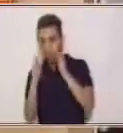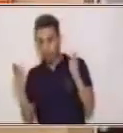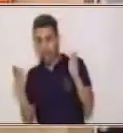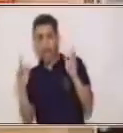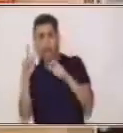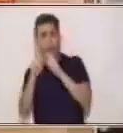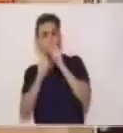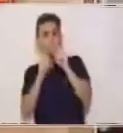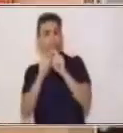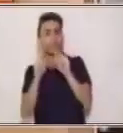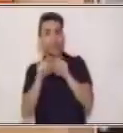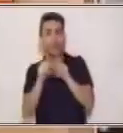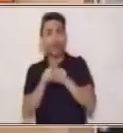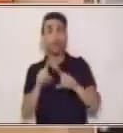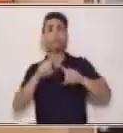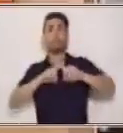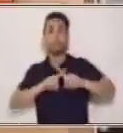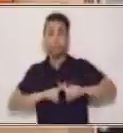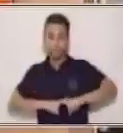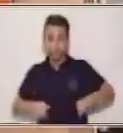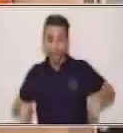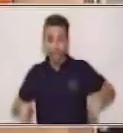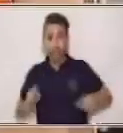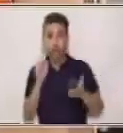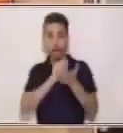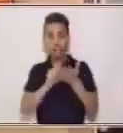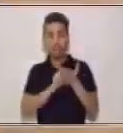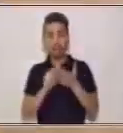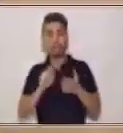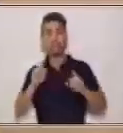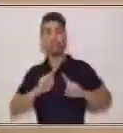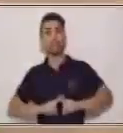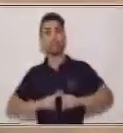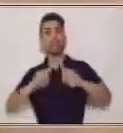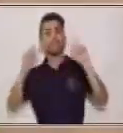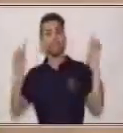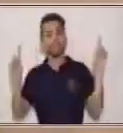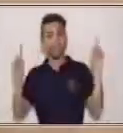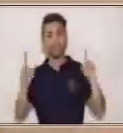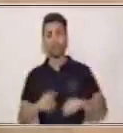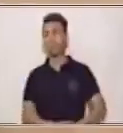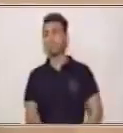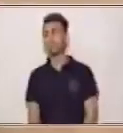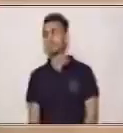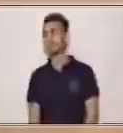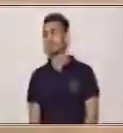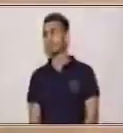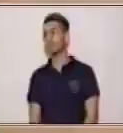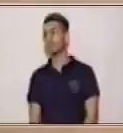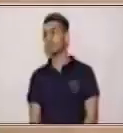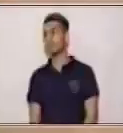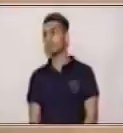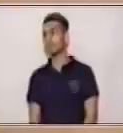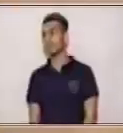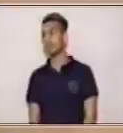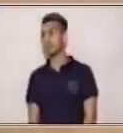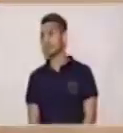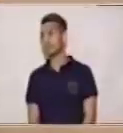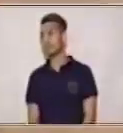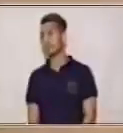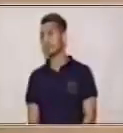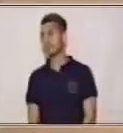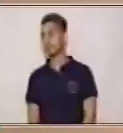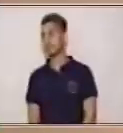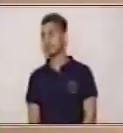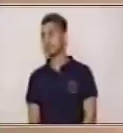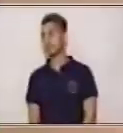mismo, solo que está escrito de diferente manera. Esa es comparación de fracciones. Ahora, ¿qué otra pieza o qué otra